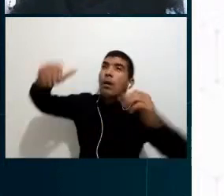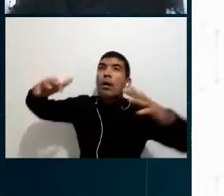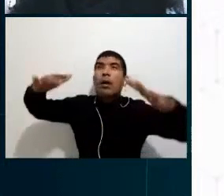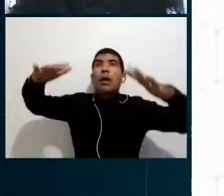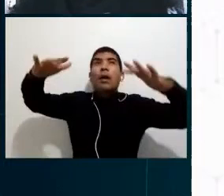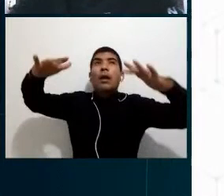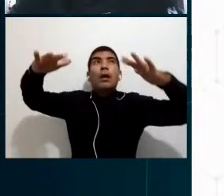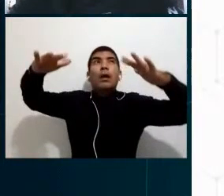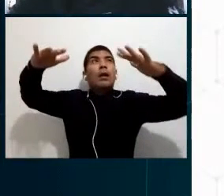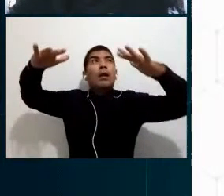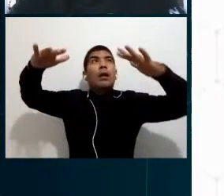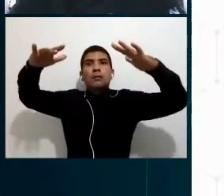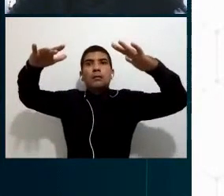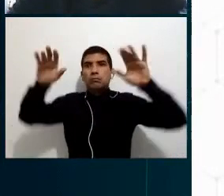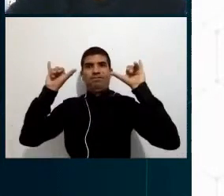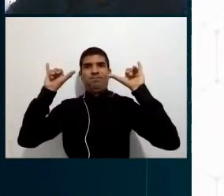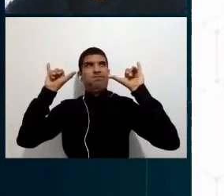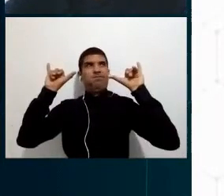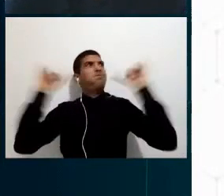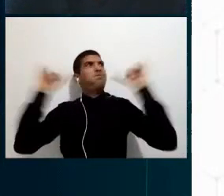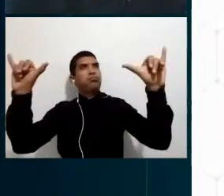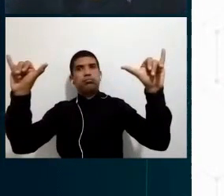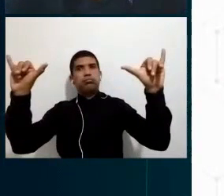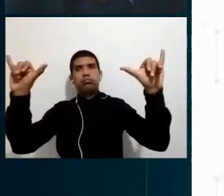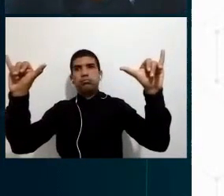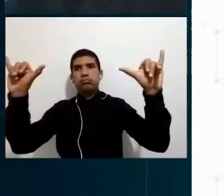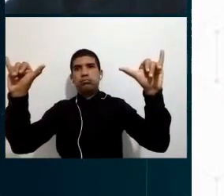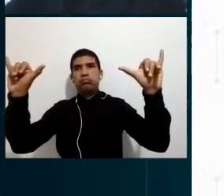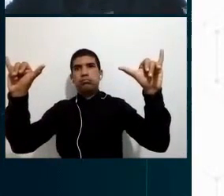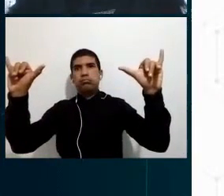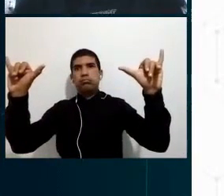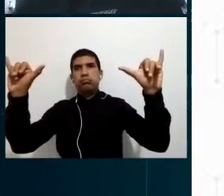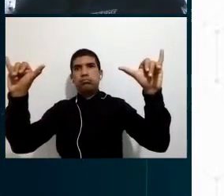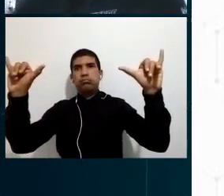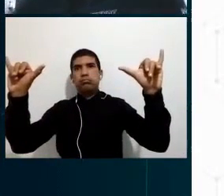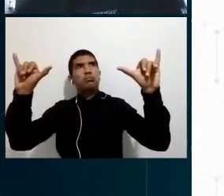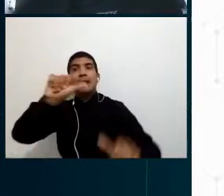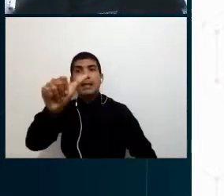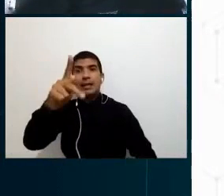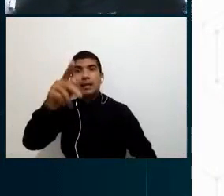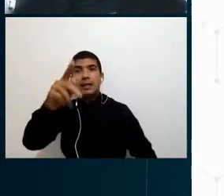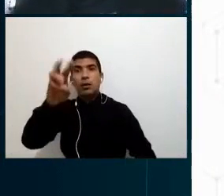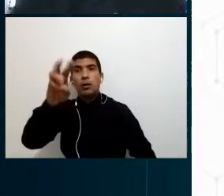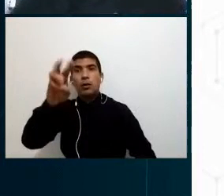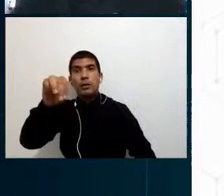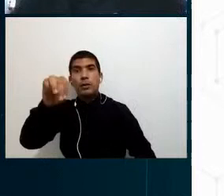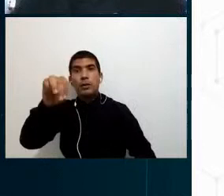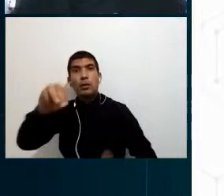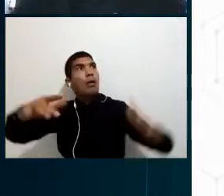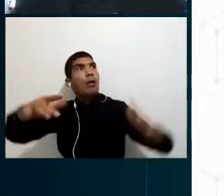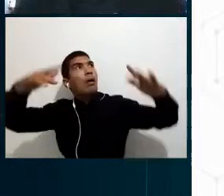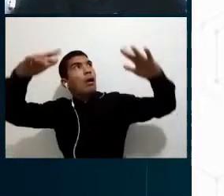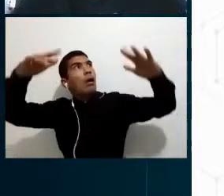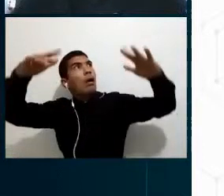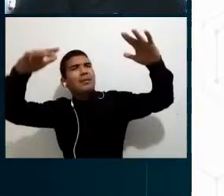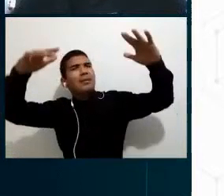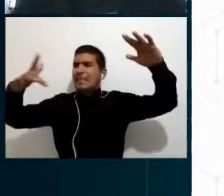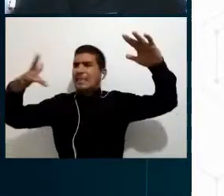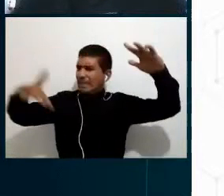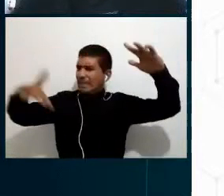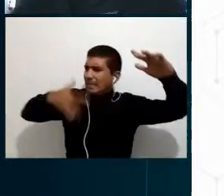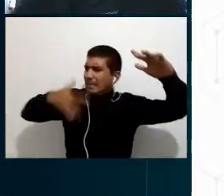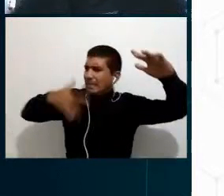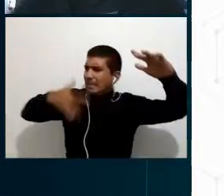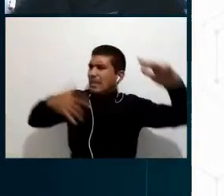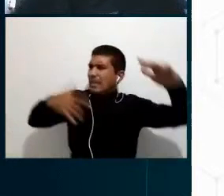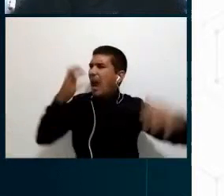global. De ahí acá tenemos un ejemplo para que lo veamos como un poco más cercano.